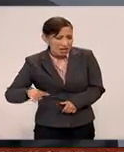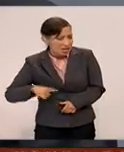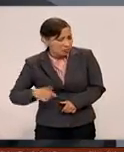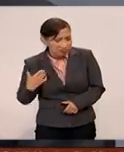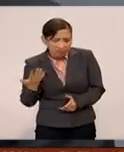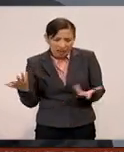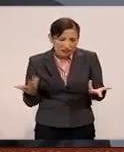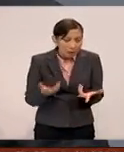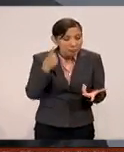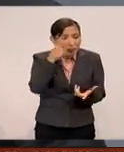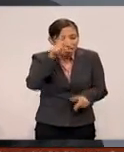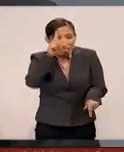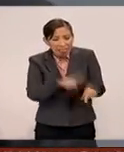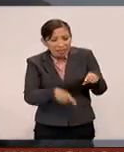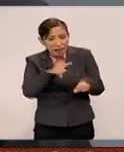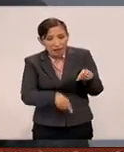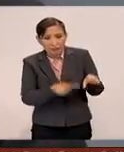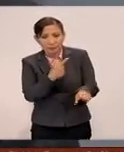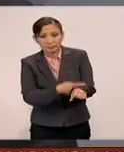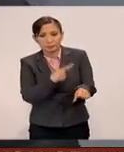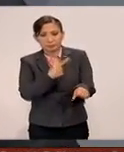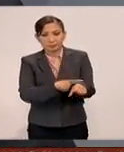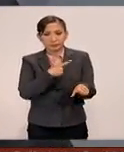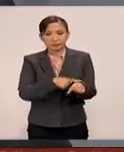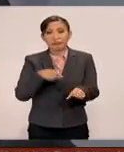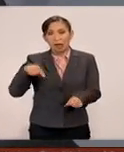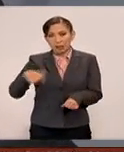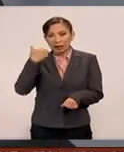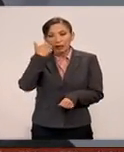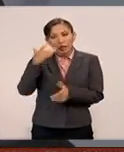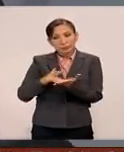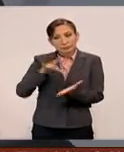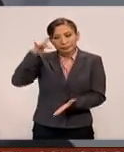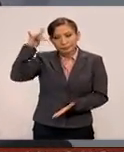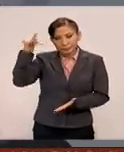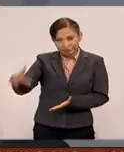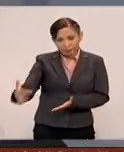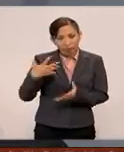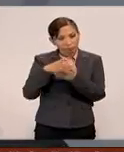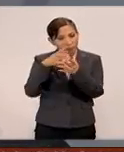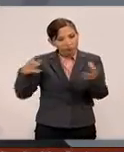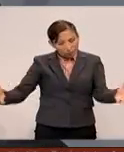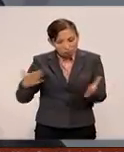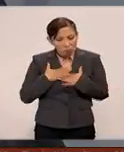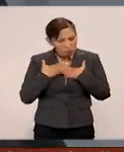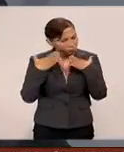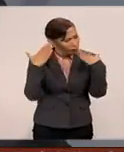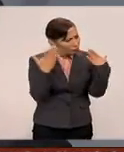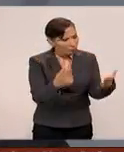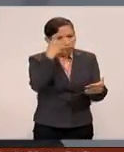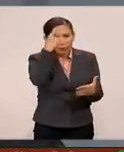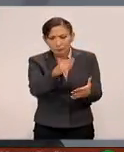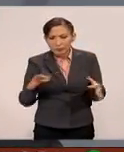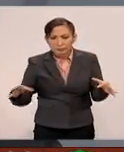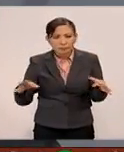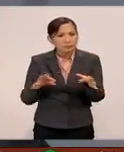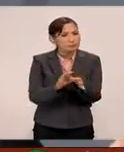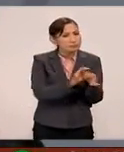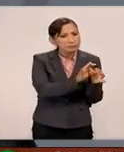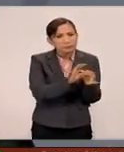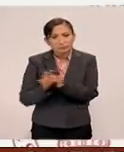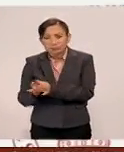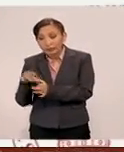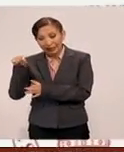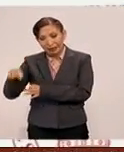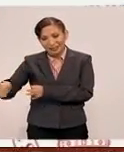para combatir esta enfermedad. Y aquí quiero agradecer la amplia disposición para la cooperación que